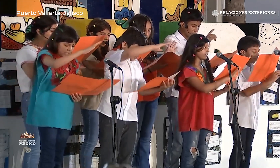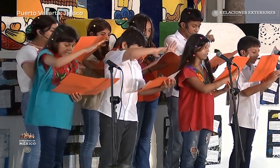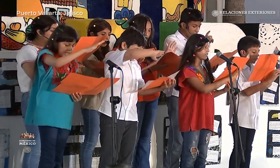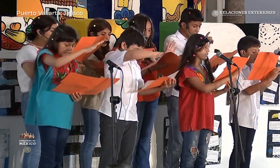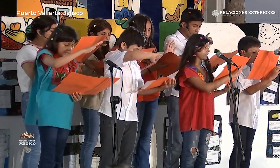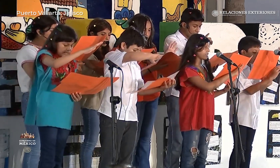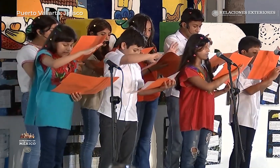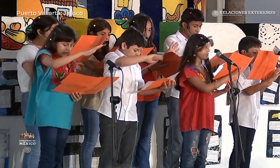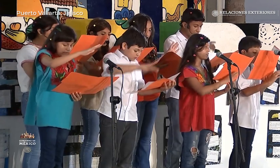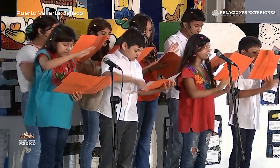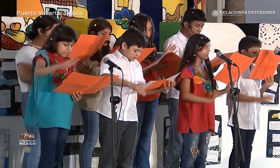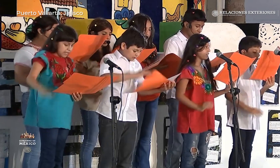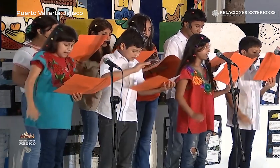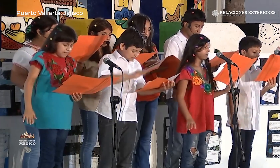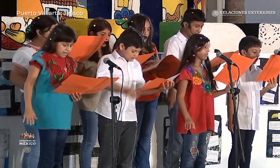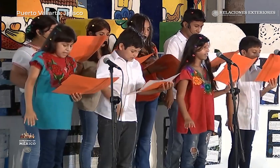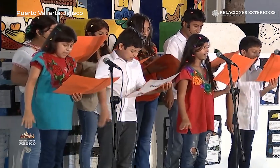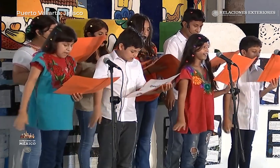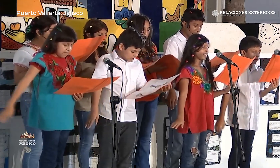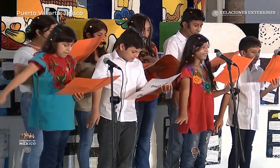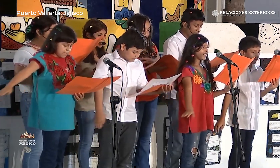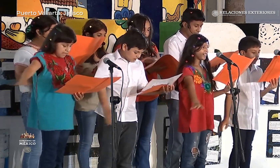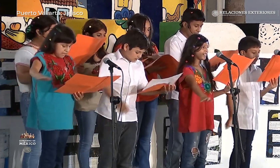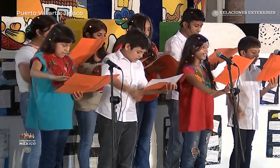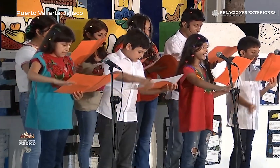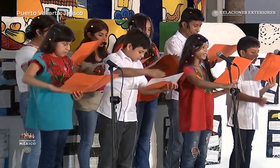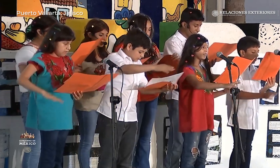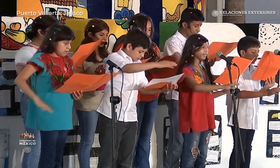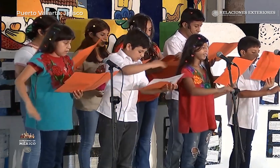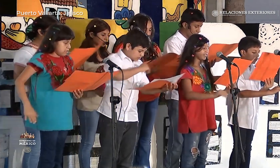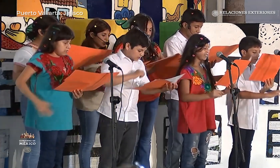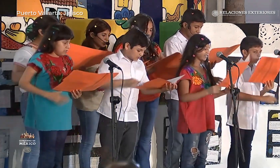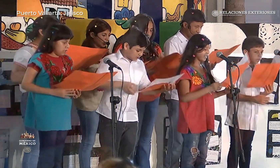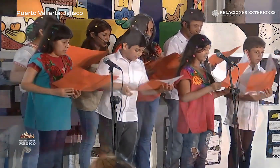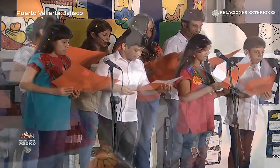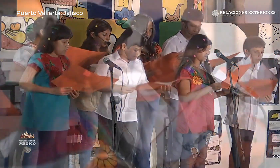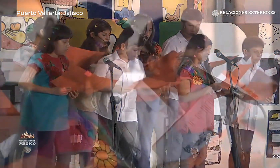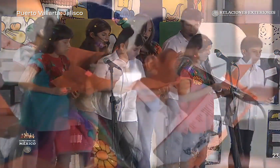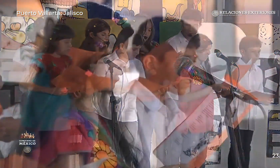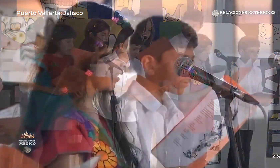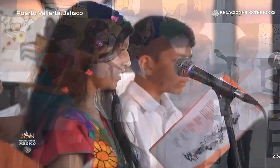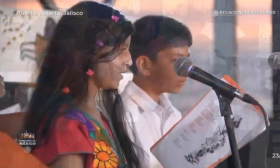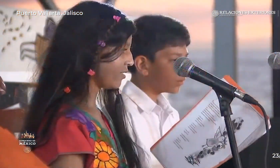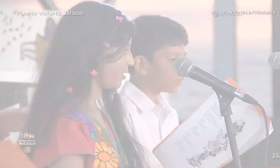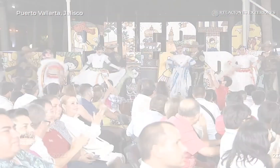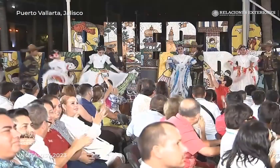hasta el monte, desde el monte hasta la playa, bien allá sobre el horizonte.